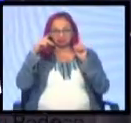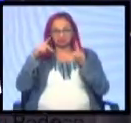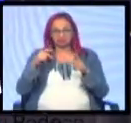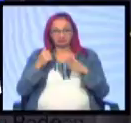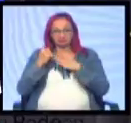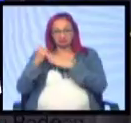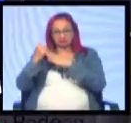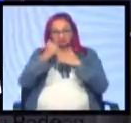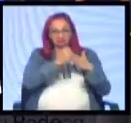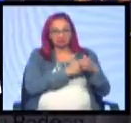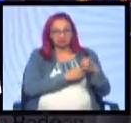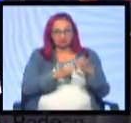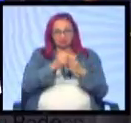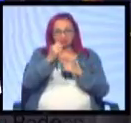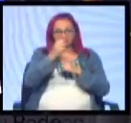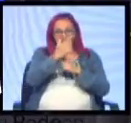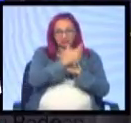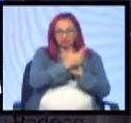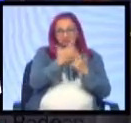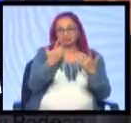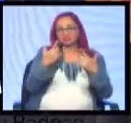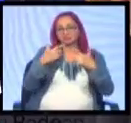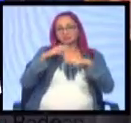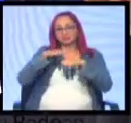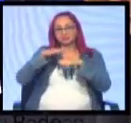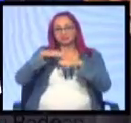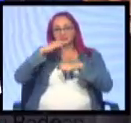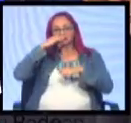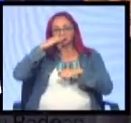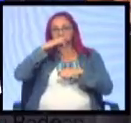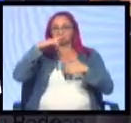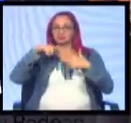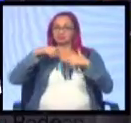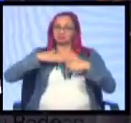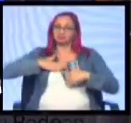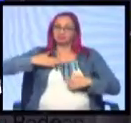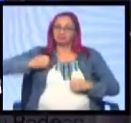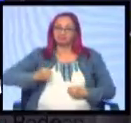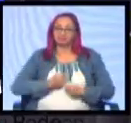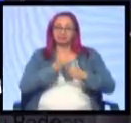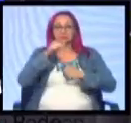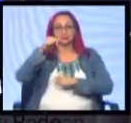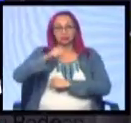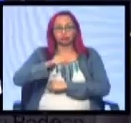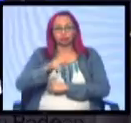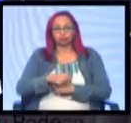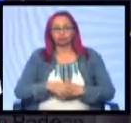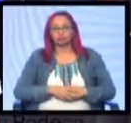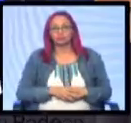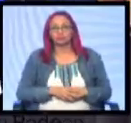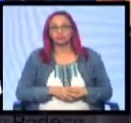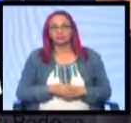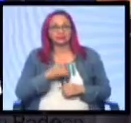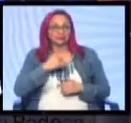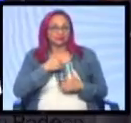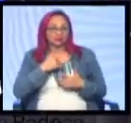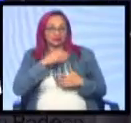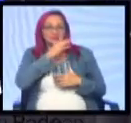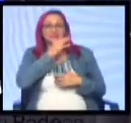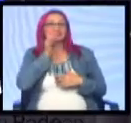a organizaciones o centros que se dedican a niñez que lamentablemente hoy tienen